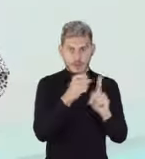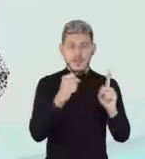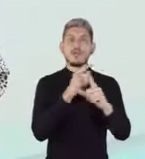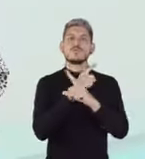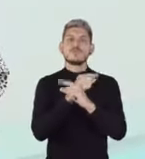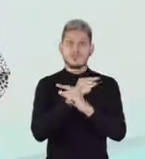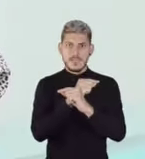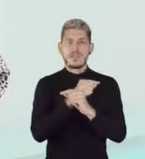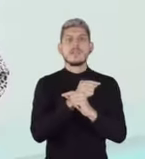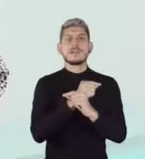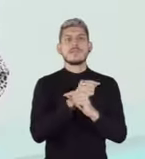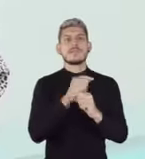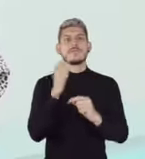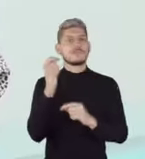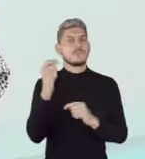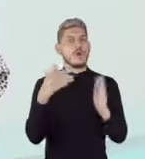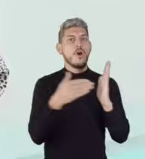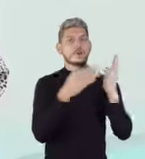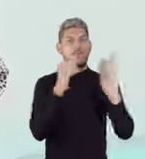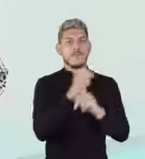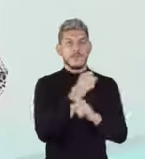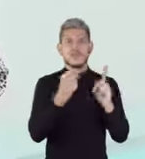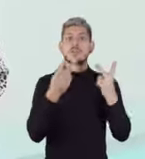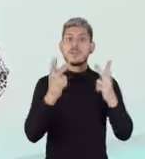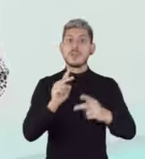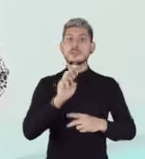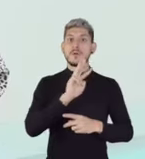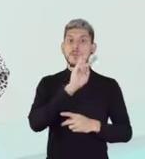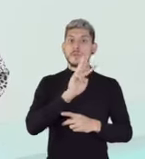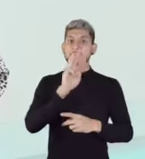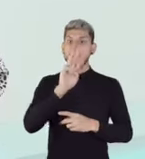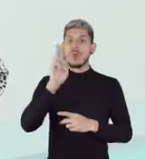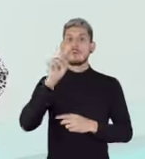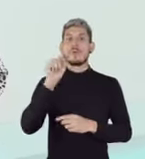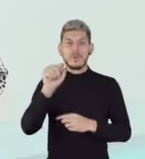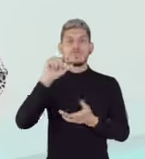Fundación contra la Violencia y nuestra página web